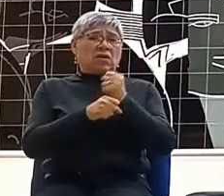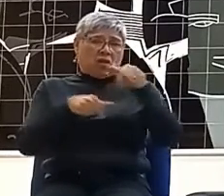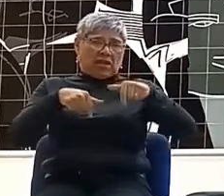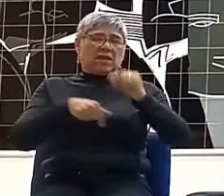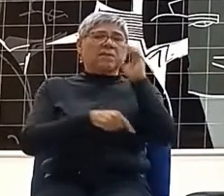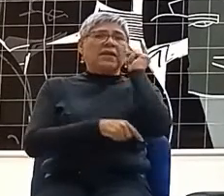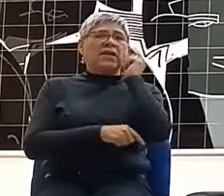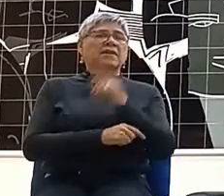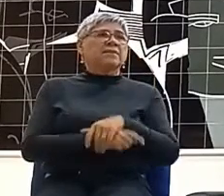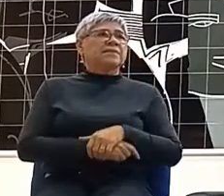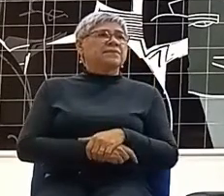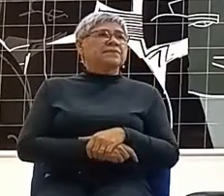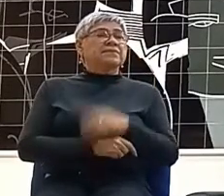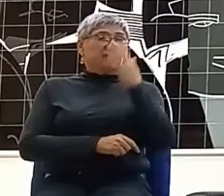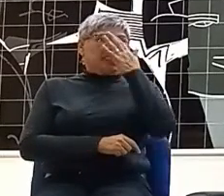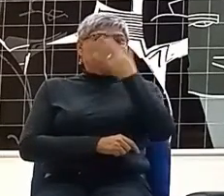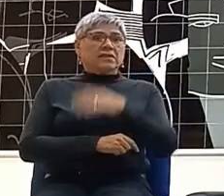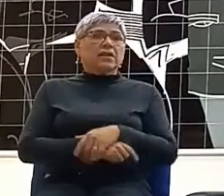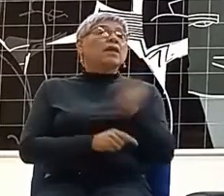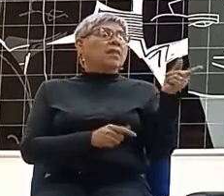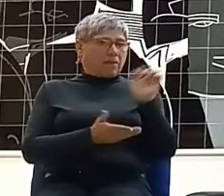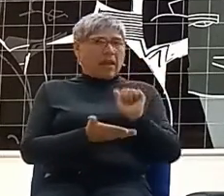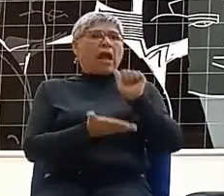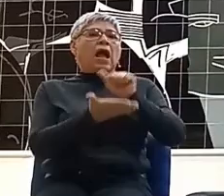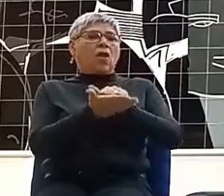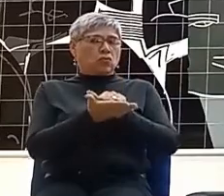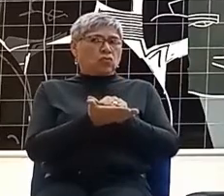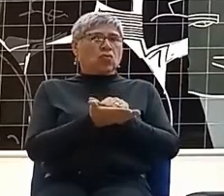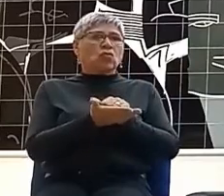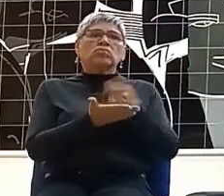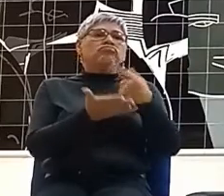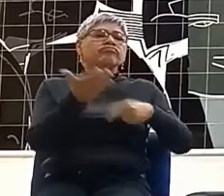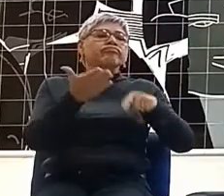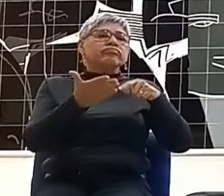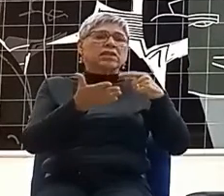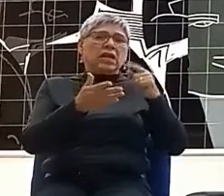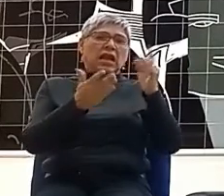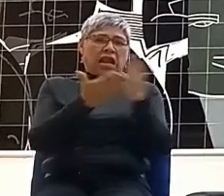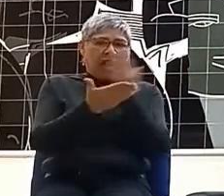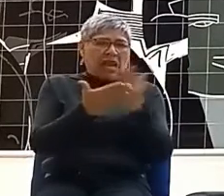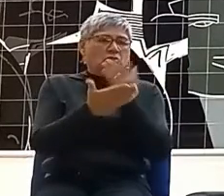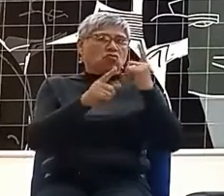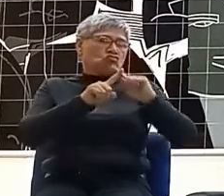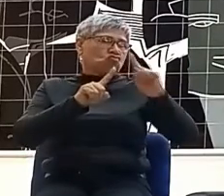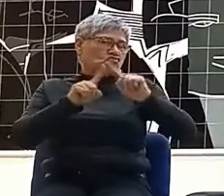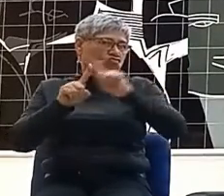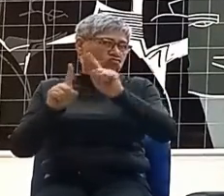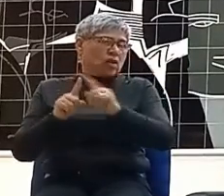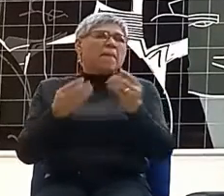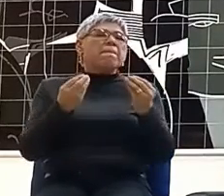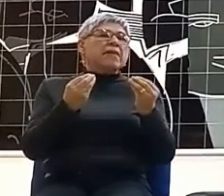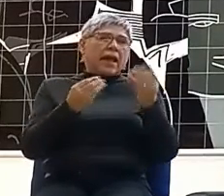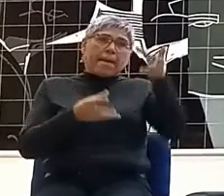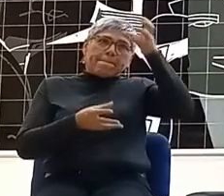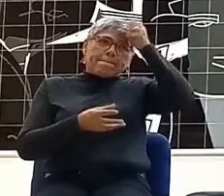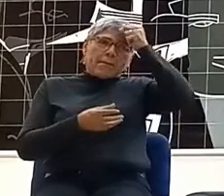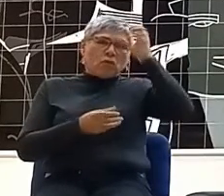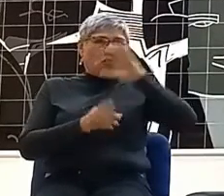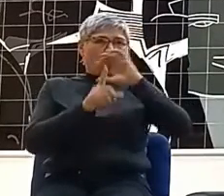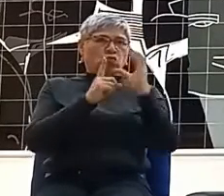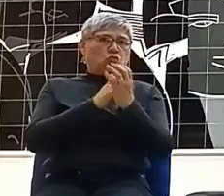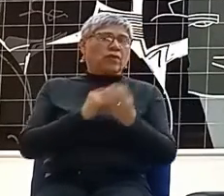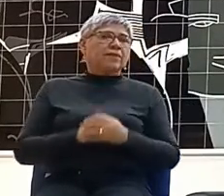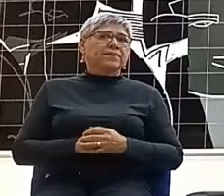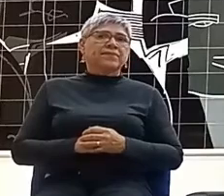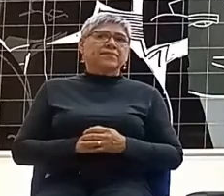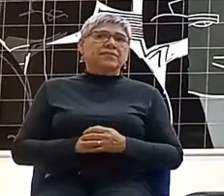ciudad. Es autor de una serie de libros muy importantes para nuestra memoria cultural.